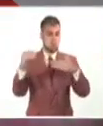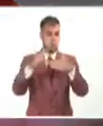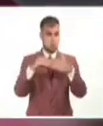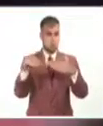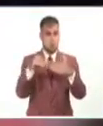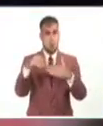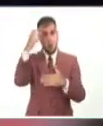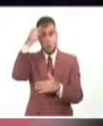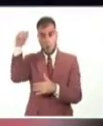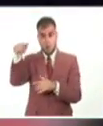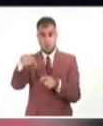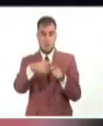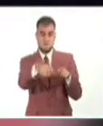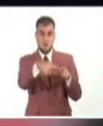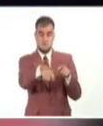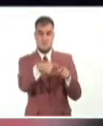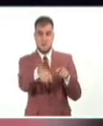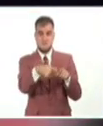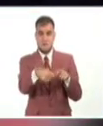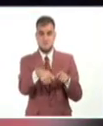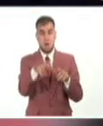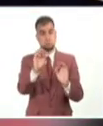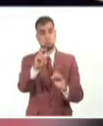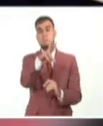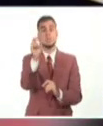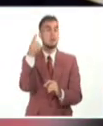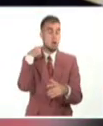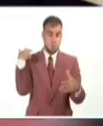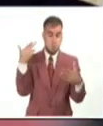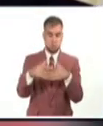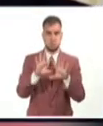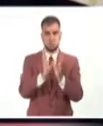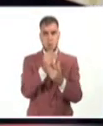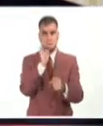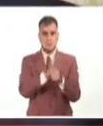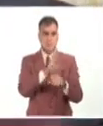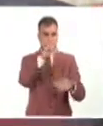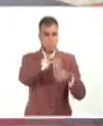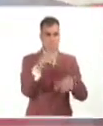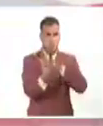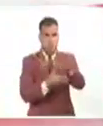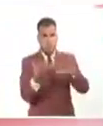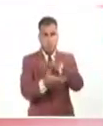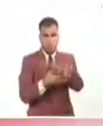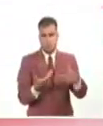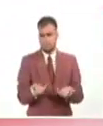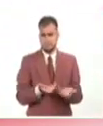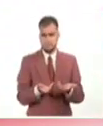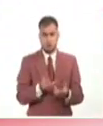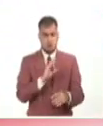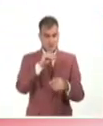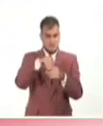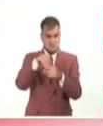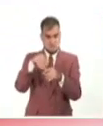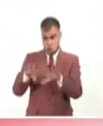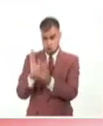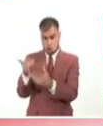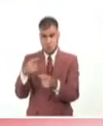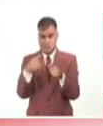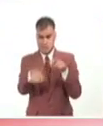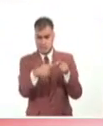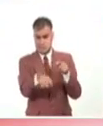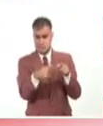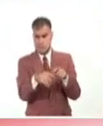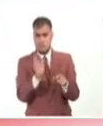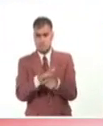que han sido los principales benefactores de la tiranía que representas si la